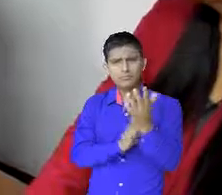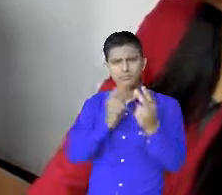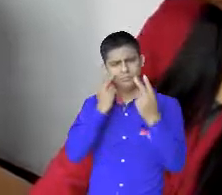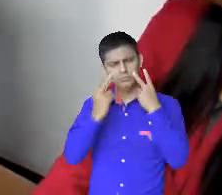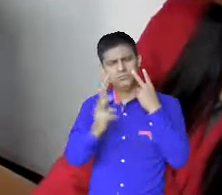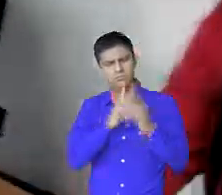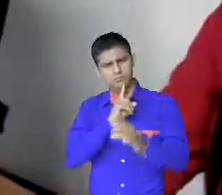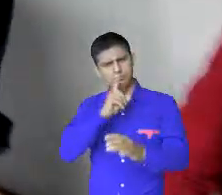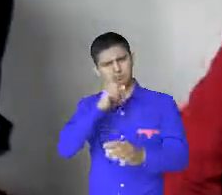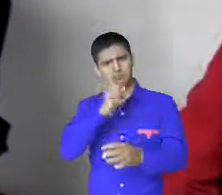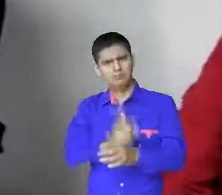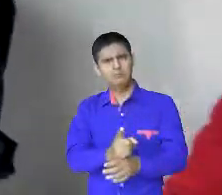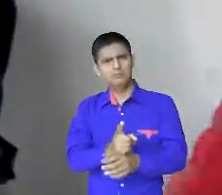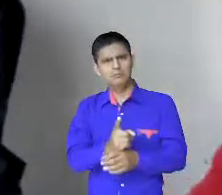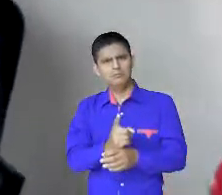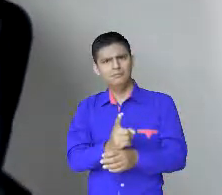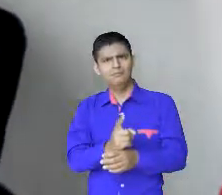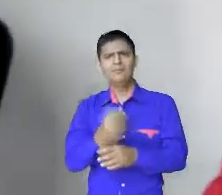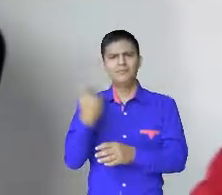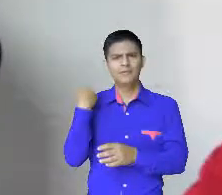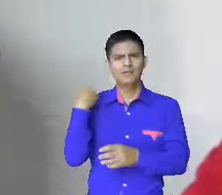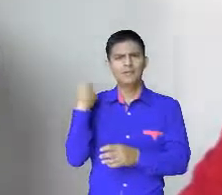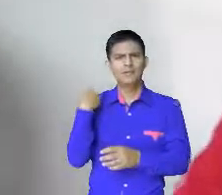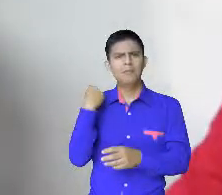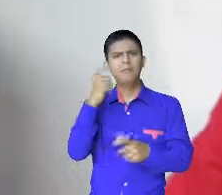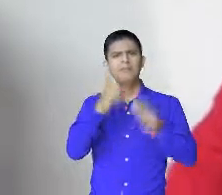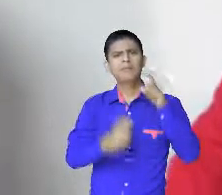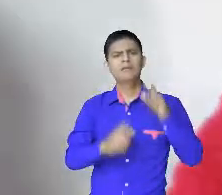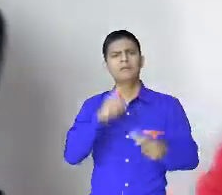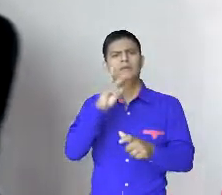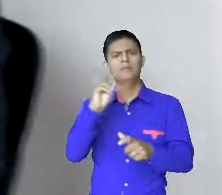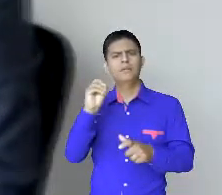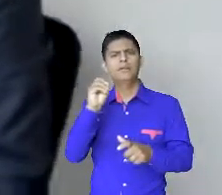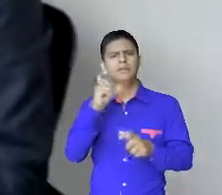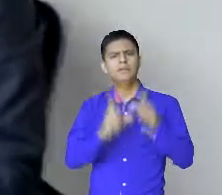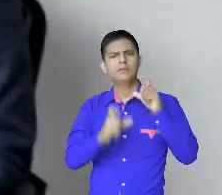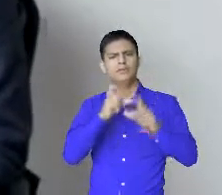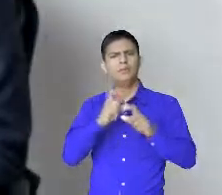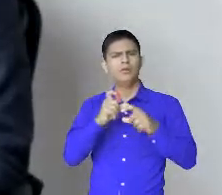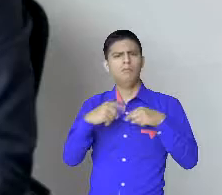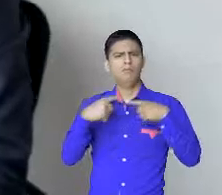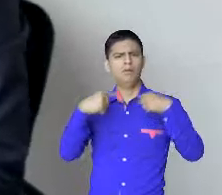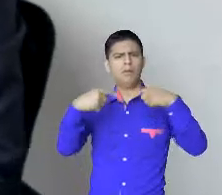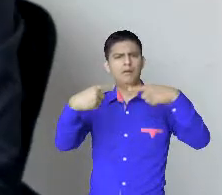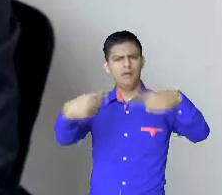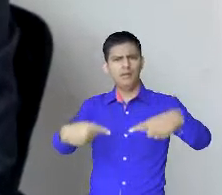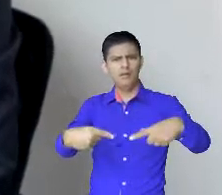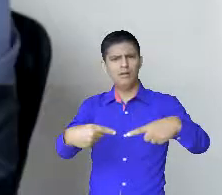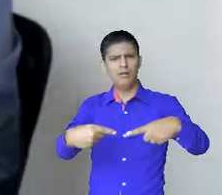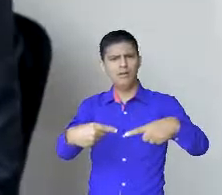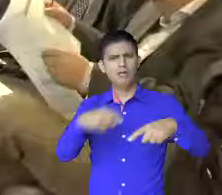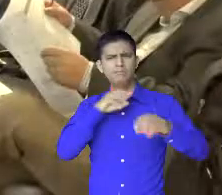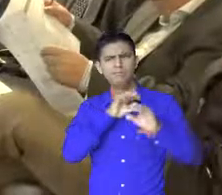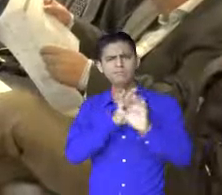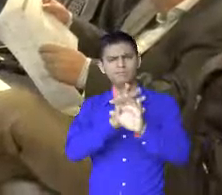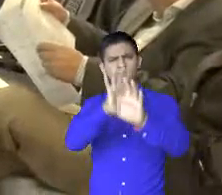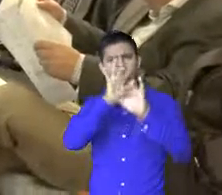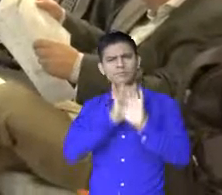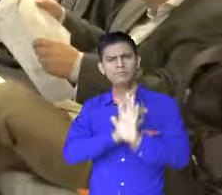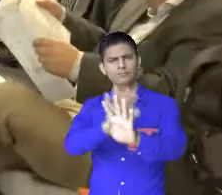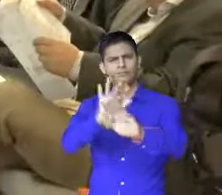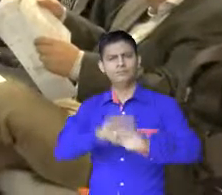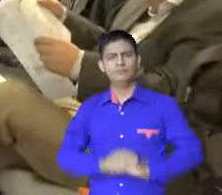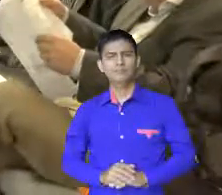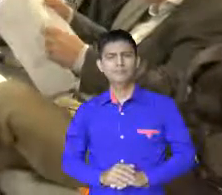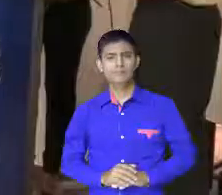mirar que tenemos alrededor de 20 visitantes, de 12,000, es bastante. Cabe recordar